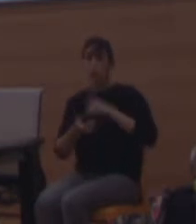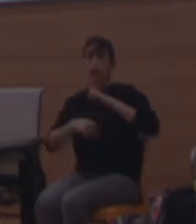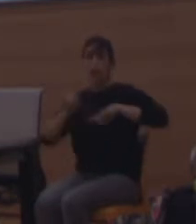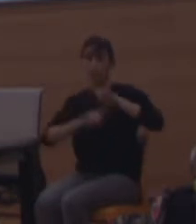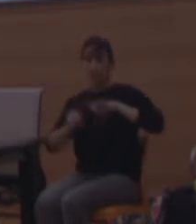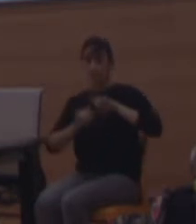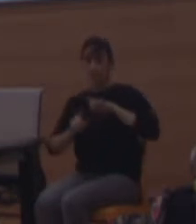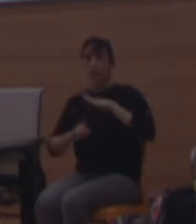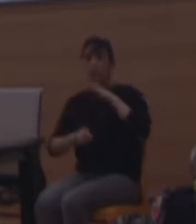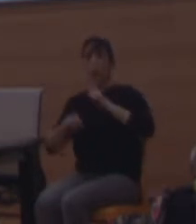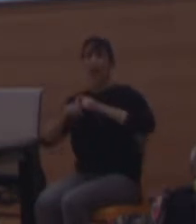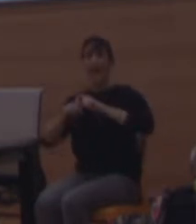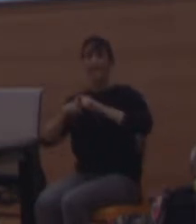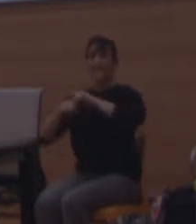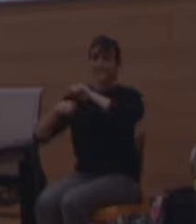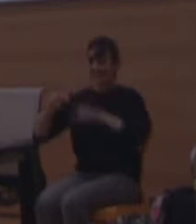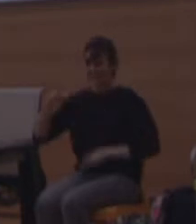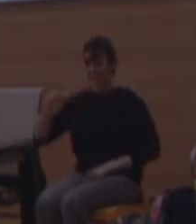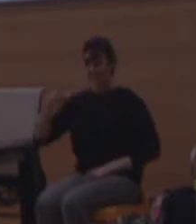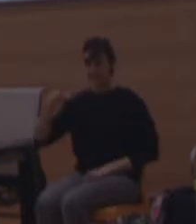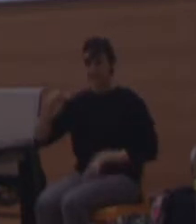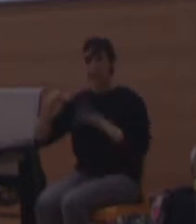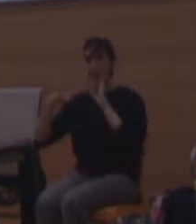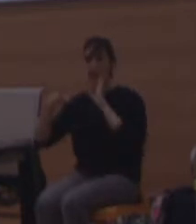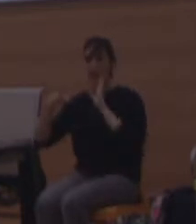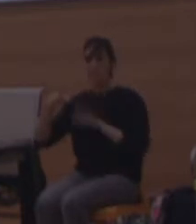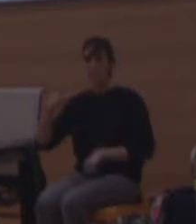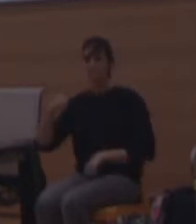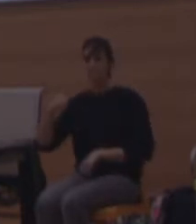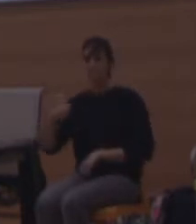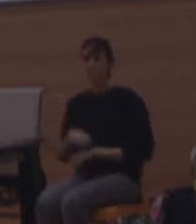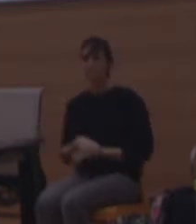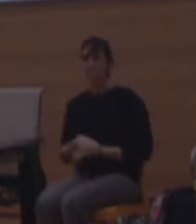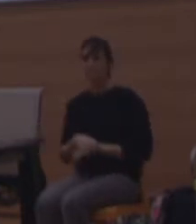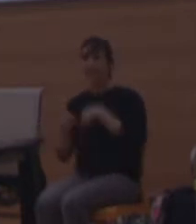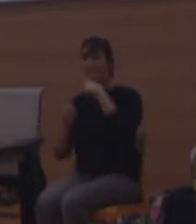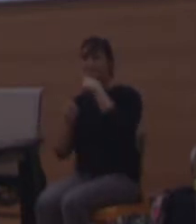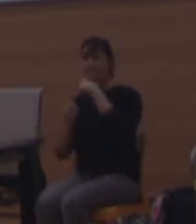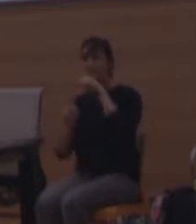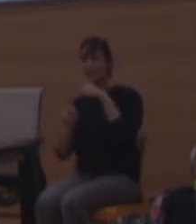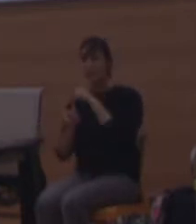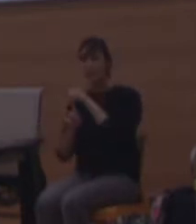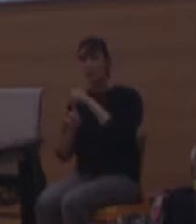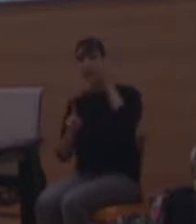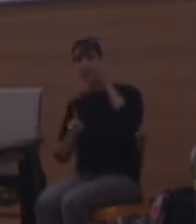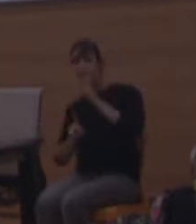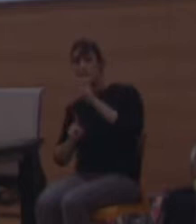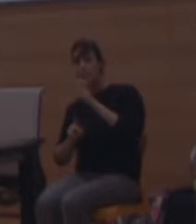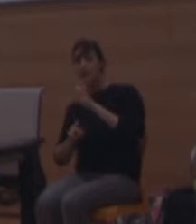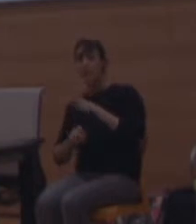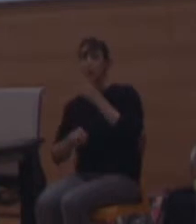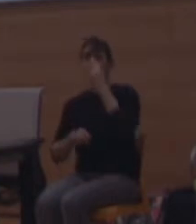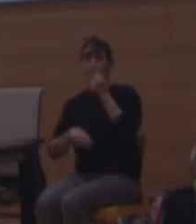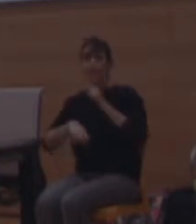estas 3 características. ¿Cuál va a ser el factor causal de producción del pie diabético? Pues